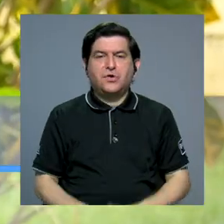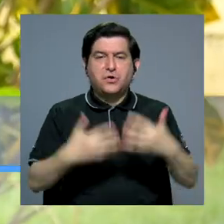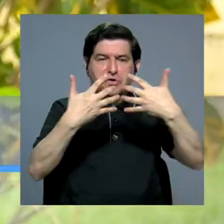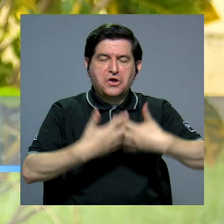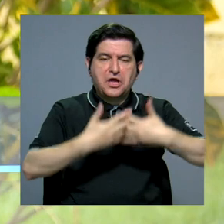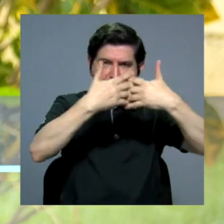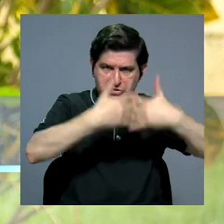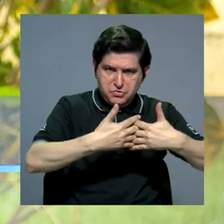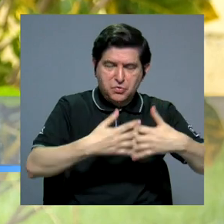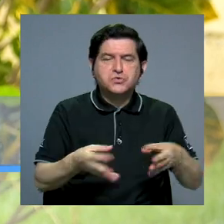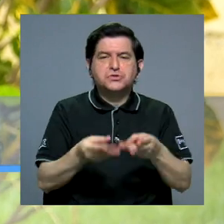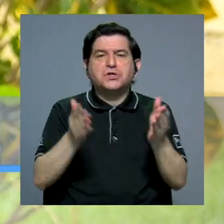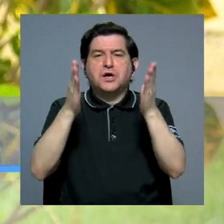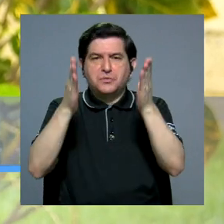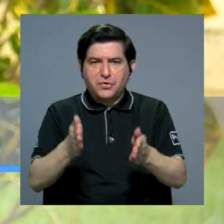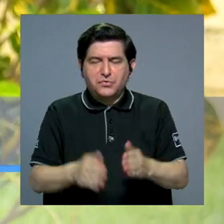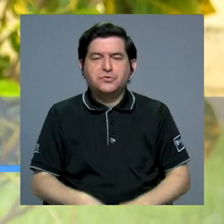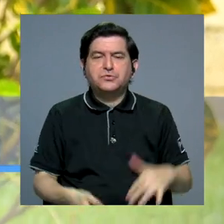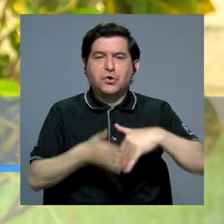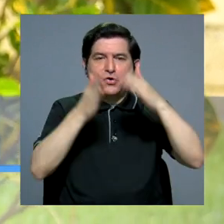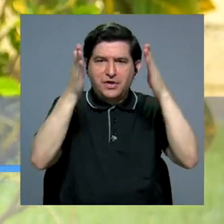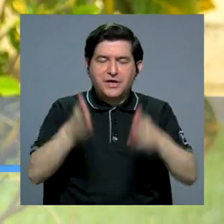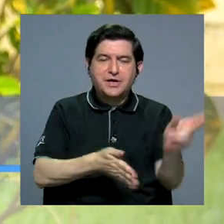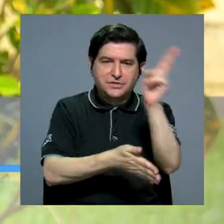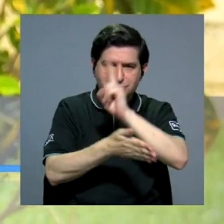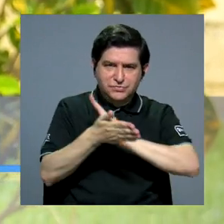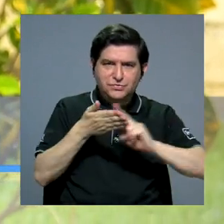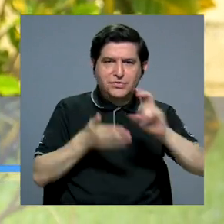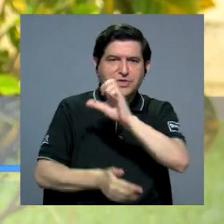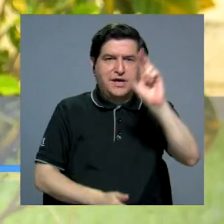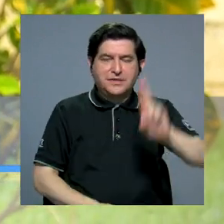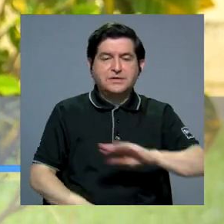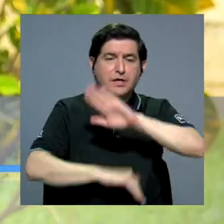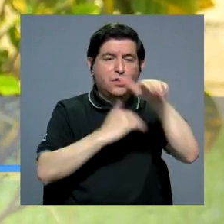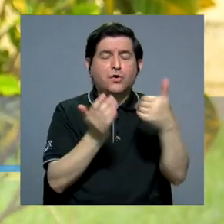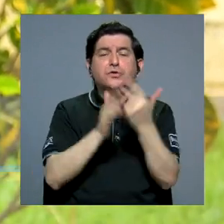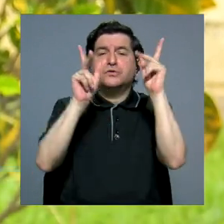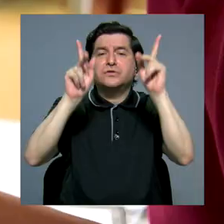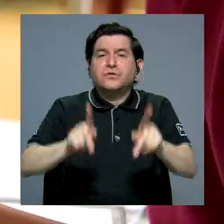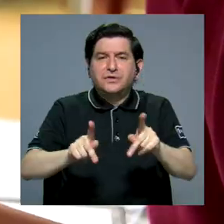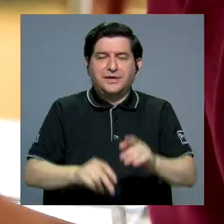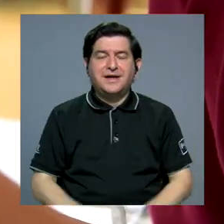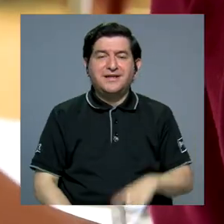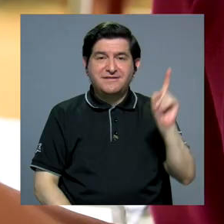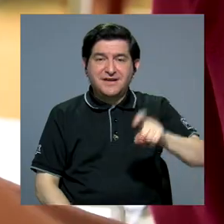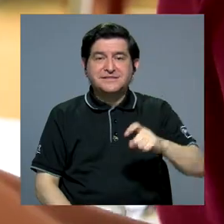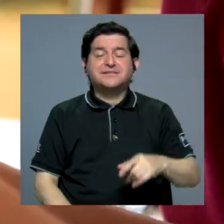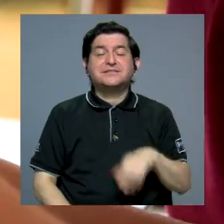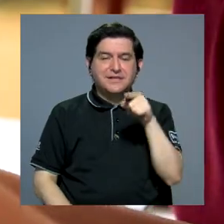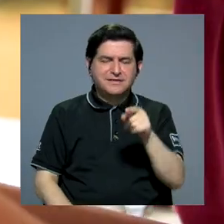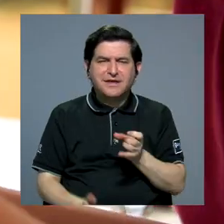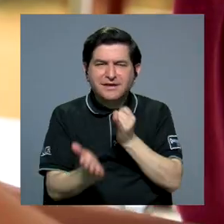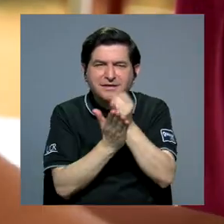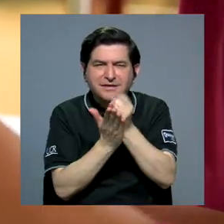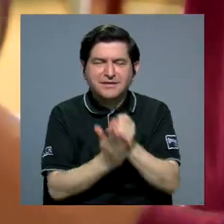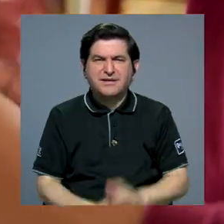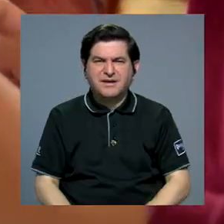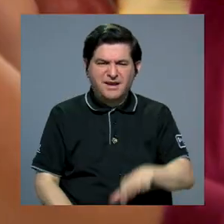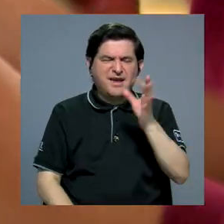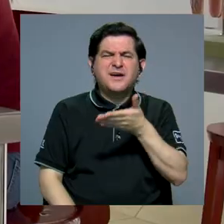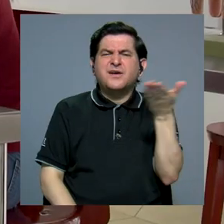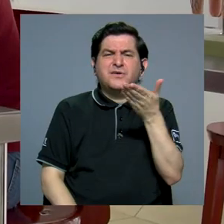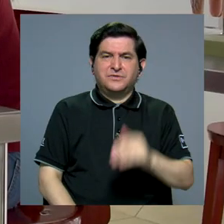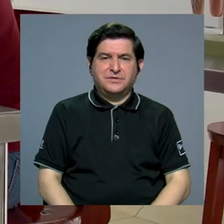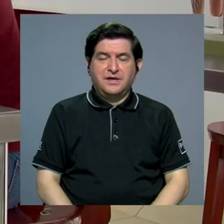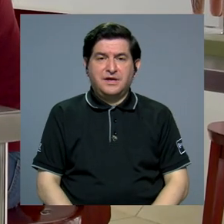industria agropecuaria, del productor, de los estudiantes de la Universidad de Costa Rica y de cualquier otro usuario que necesite hacerlo. ¿Por qué? ¿Qué nos hemos